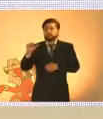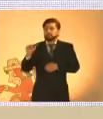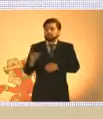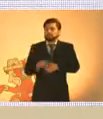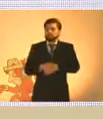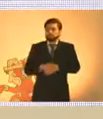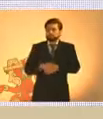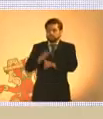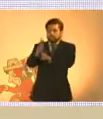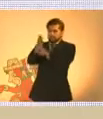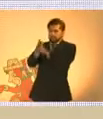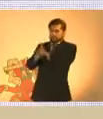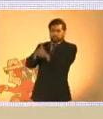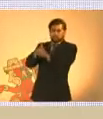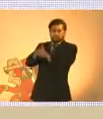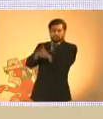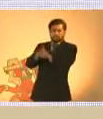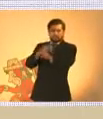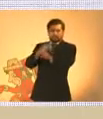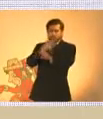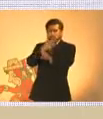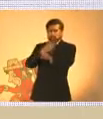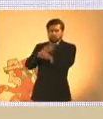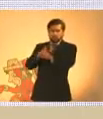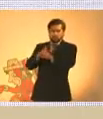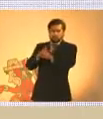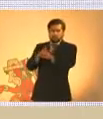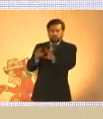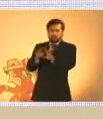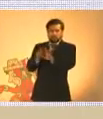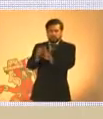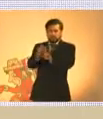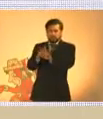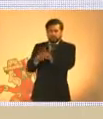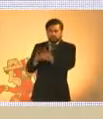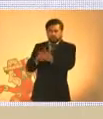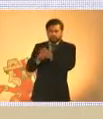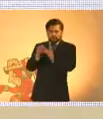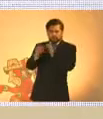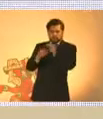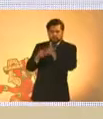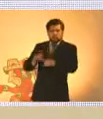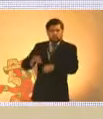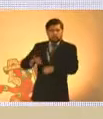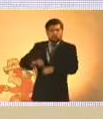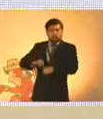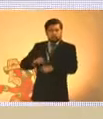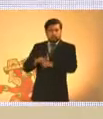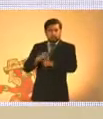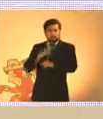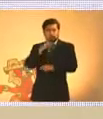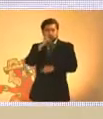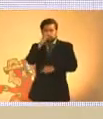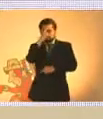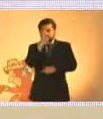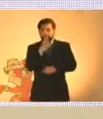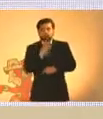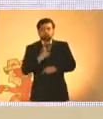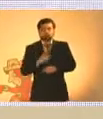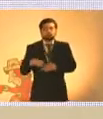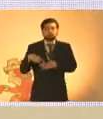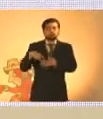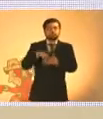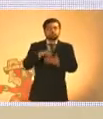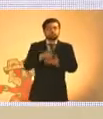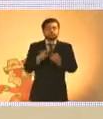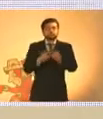la figura más pero con más carisma y más interés y única en la historia o